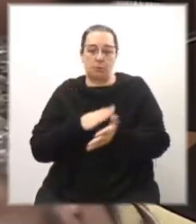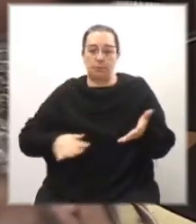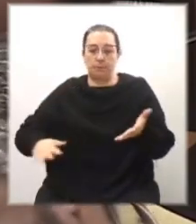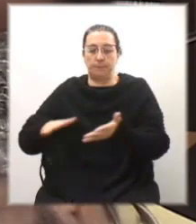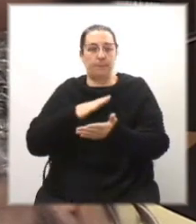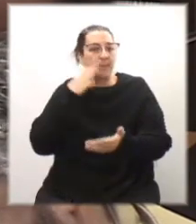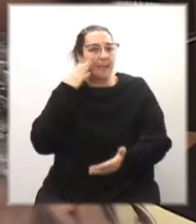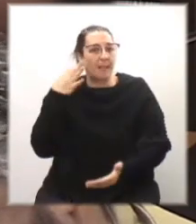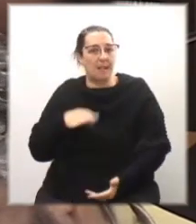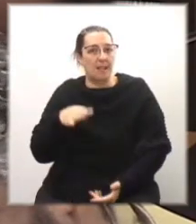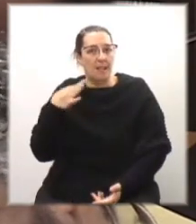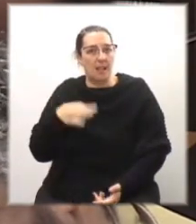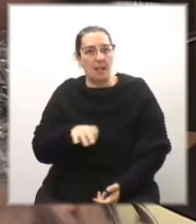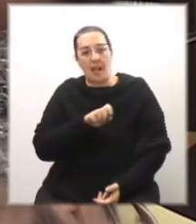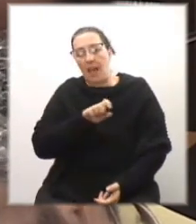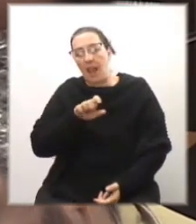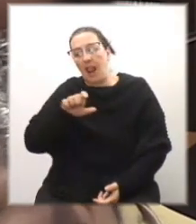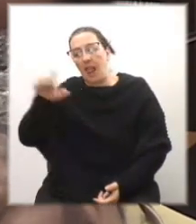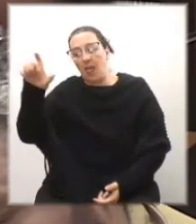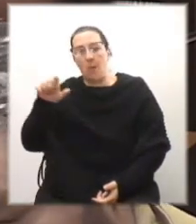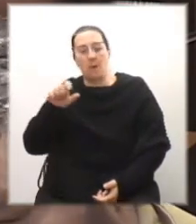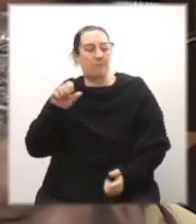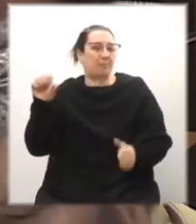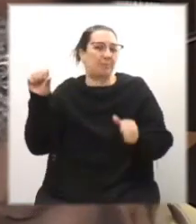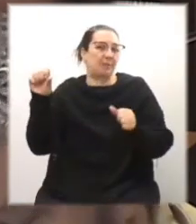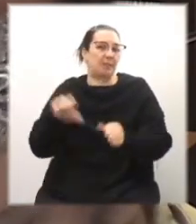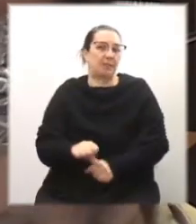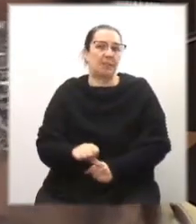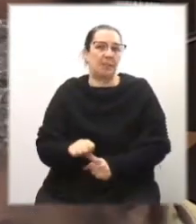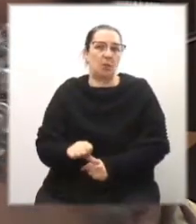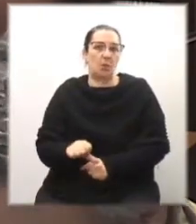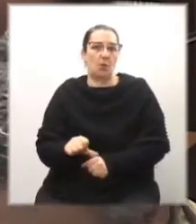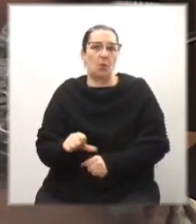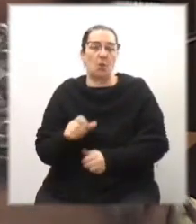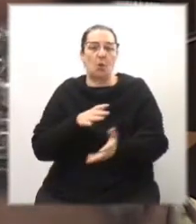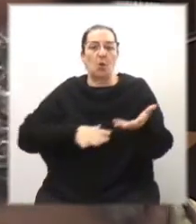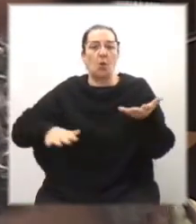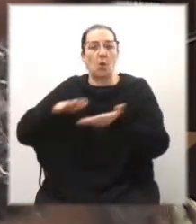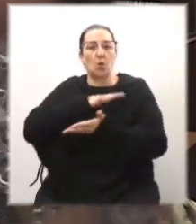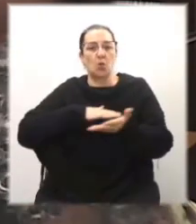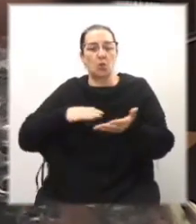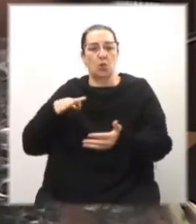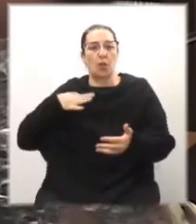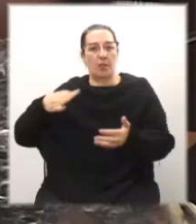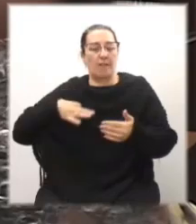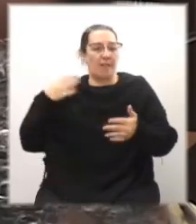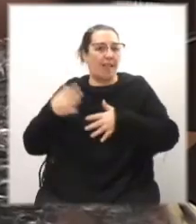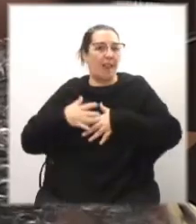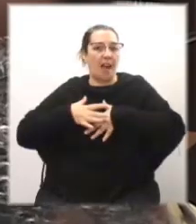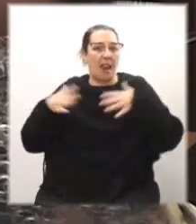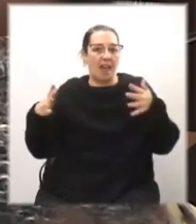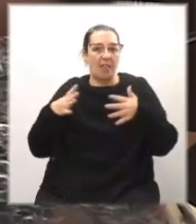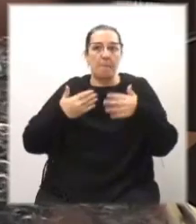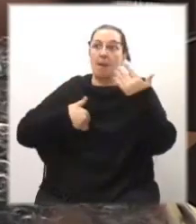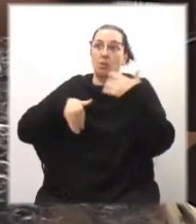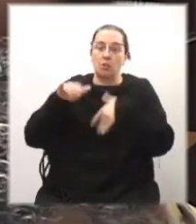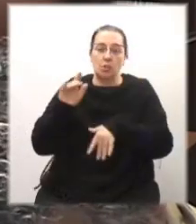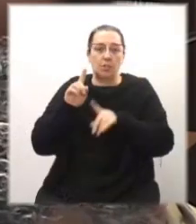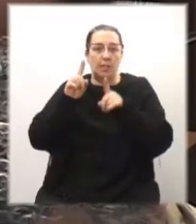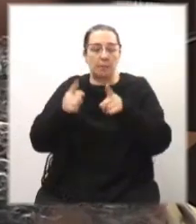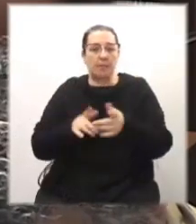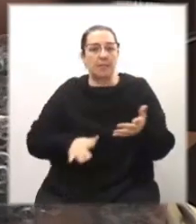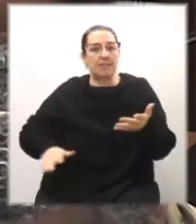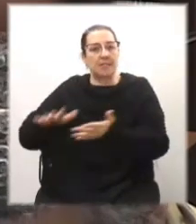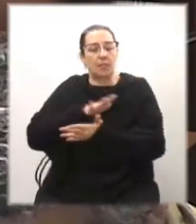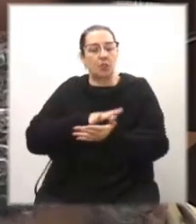realidad, el gradual pero notorio deterioro de las condiciones de vida de las grandes mayorías y en particular de los